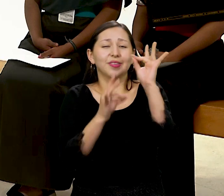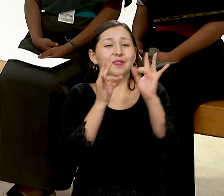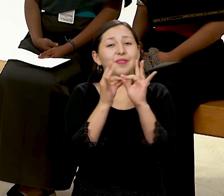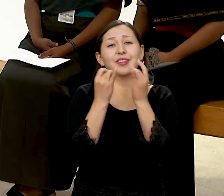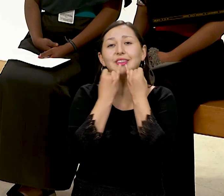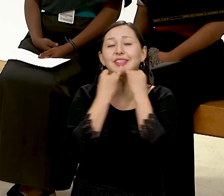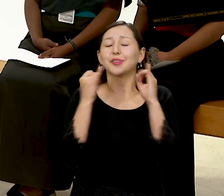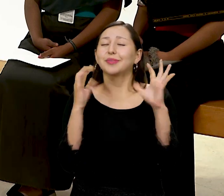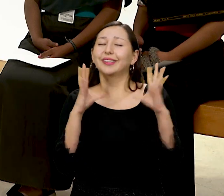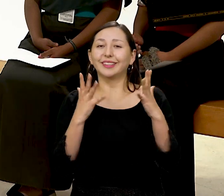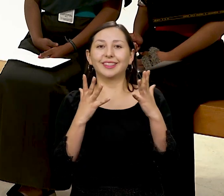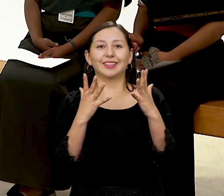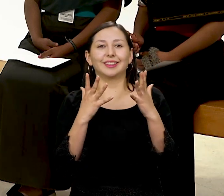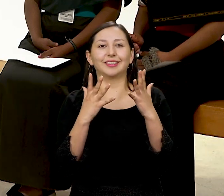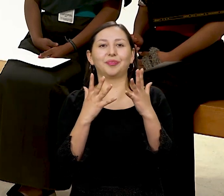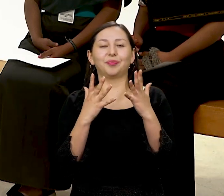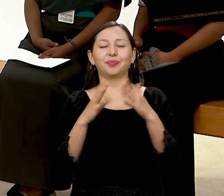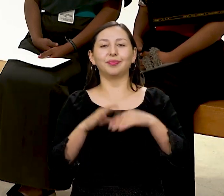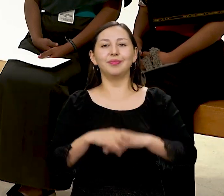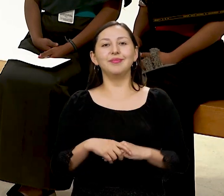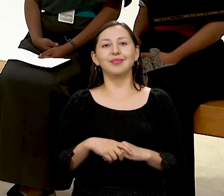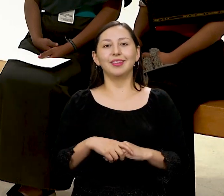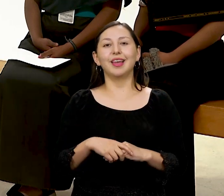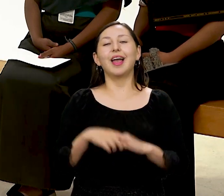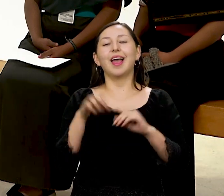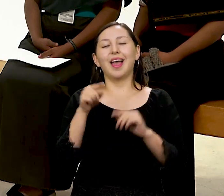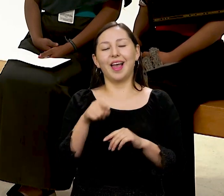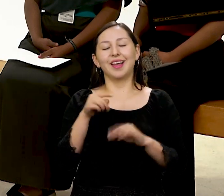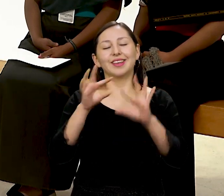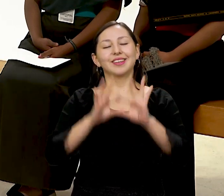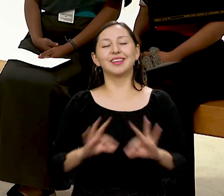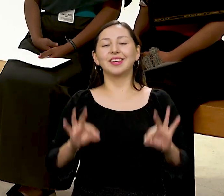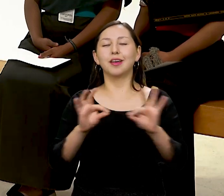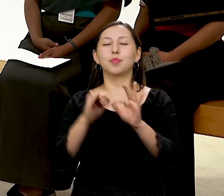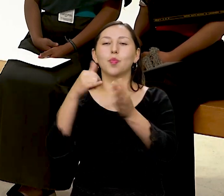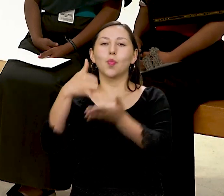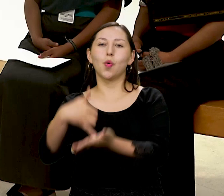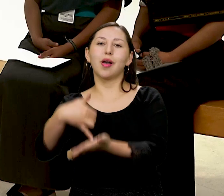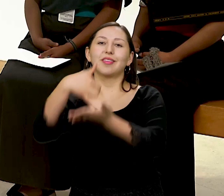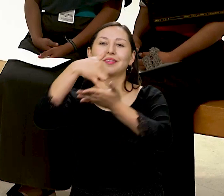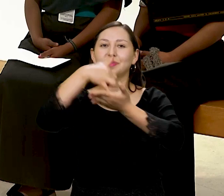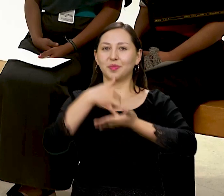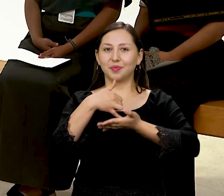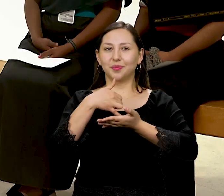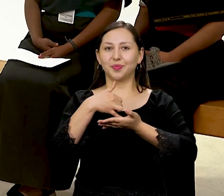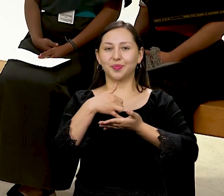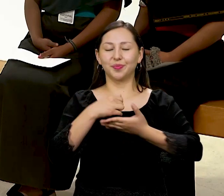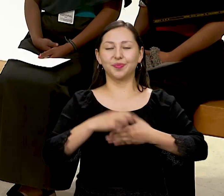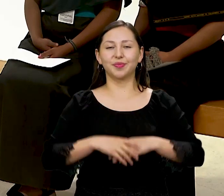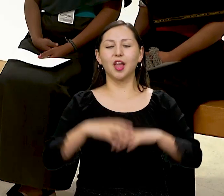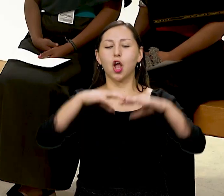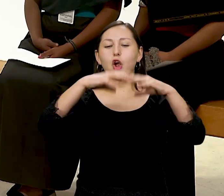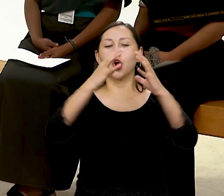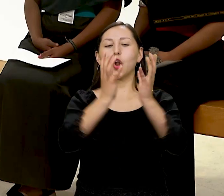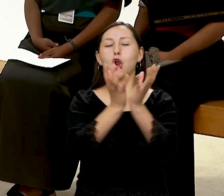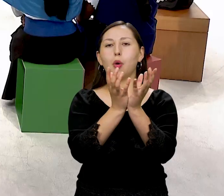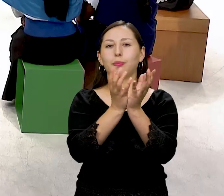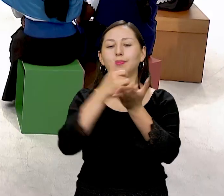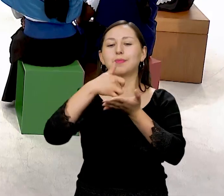perfecto, pero lo hice y fui nominada a los Global Awards. ¿Qué tiene que ver estos Global Awards?